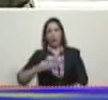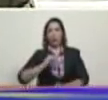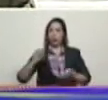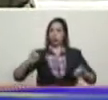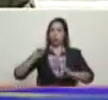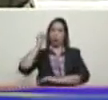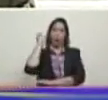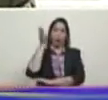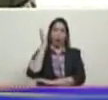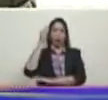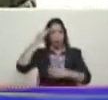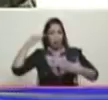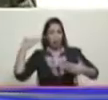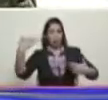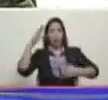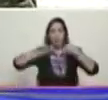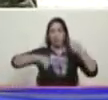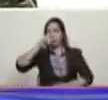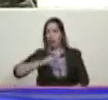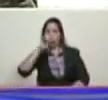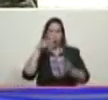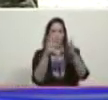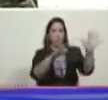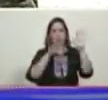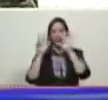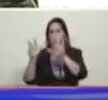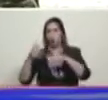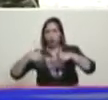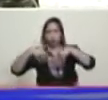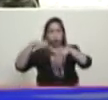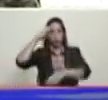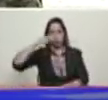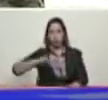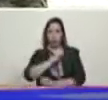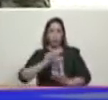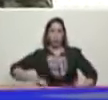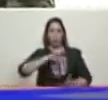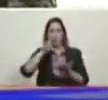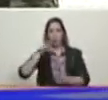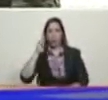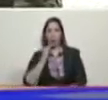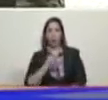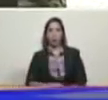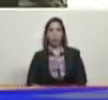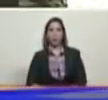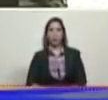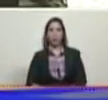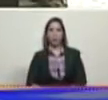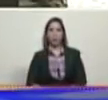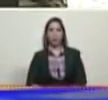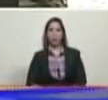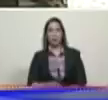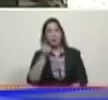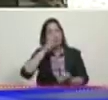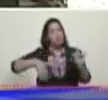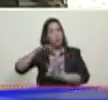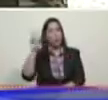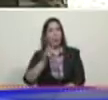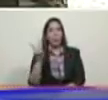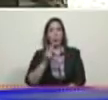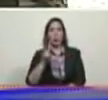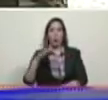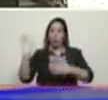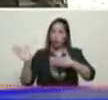motivo a la salutación presidencial de fin de año a la Fuerza Armada Nacional Bolivariana y al pueblo venezolano